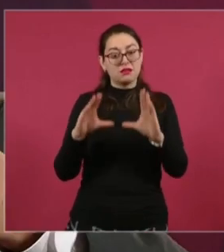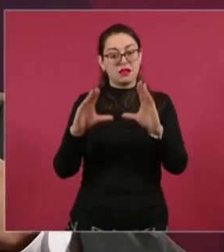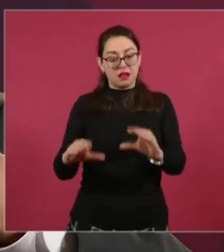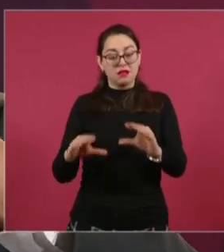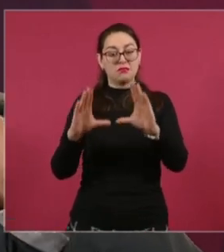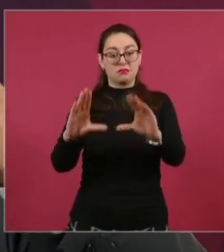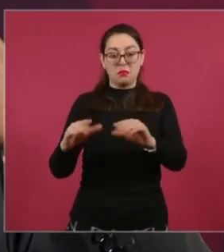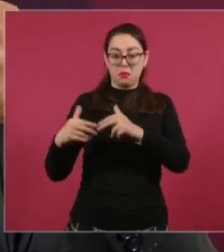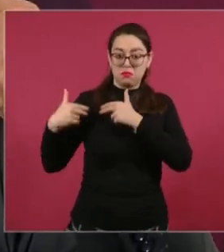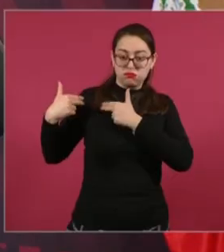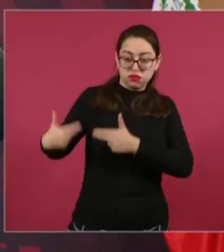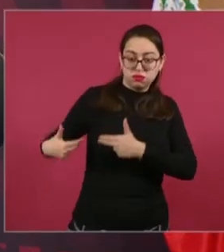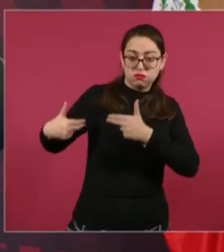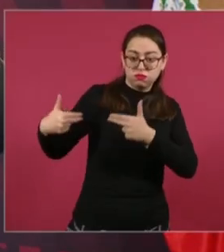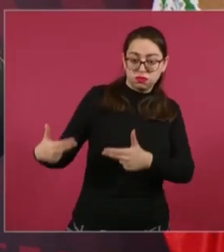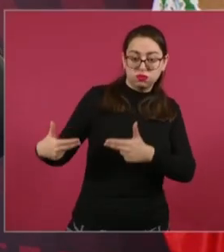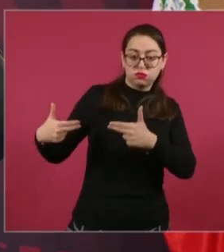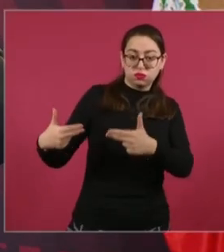generación.